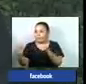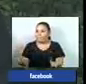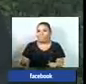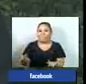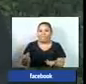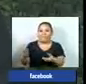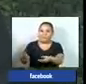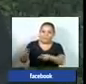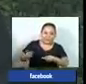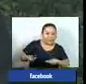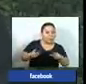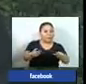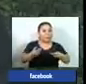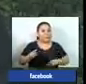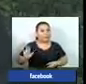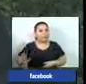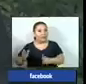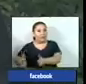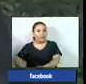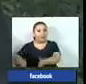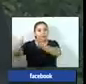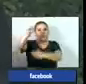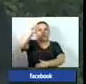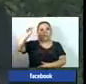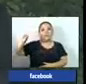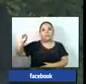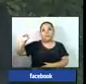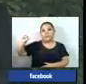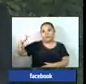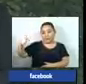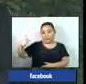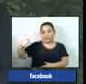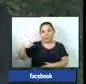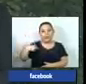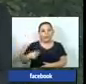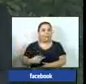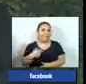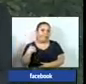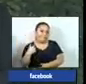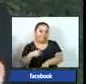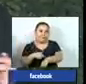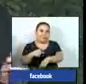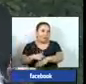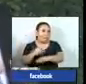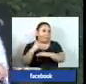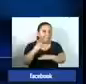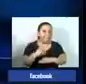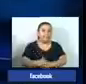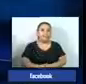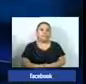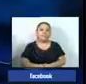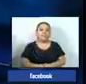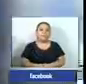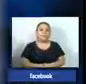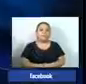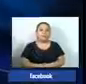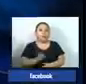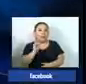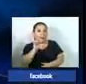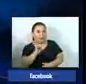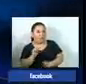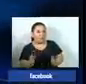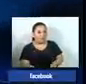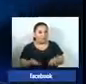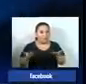administración del MAC y eso pues nos ha limitado tener un avance más significativo una de las primeras